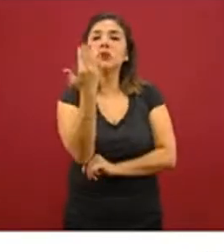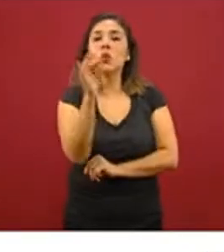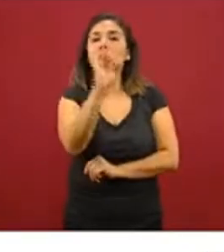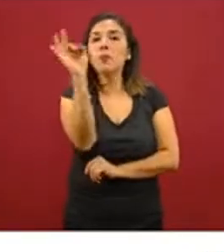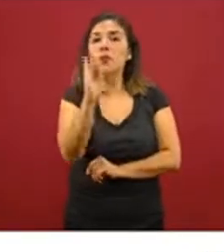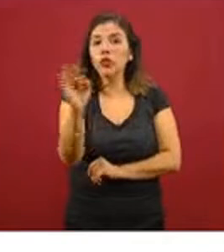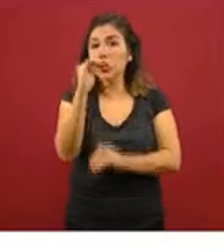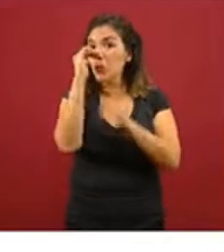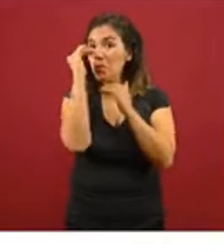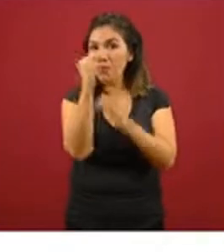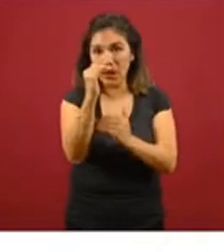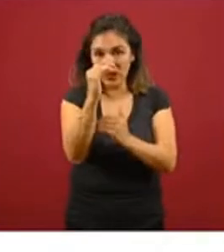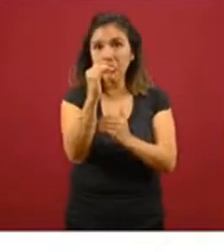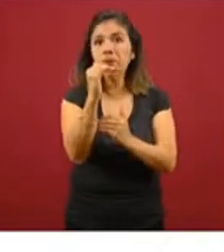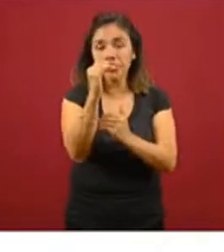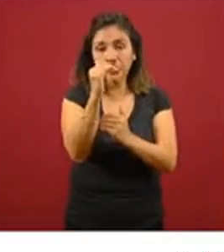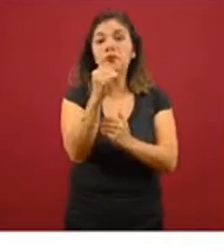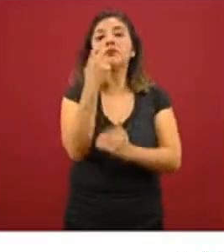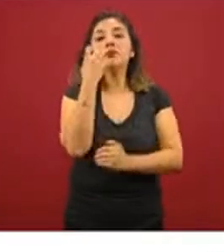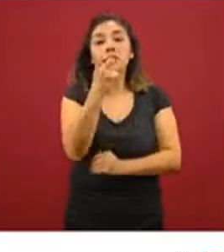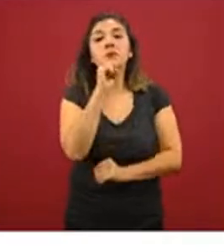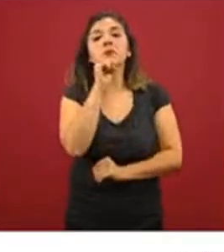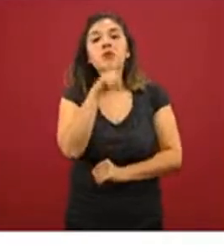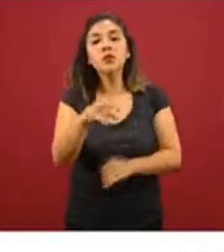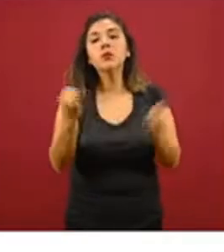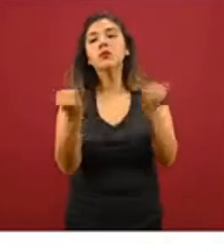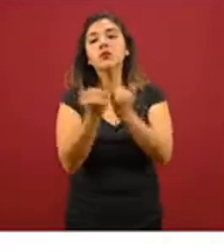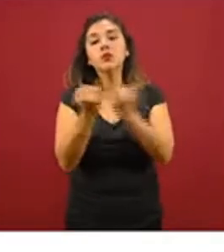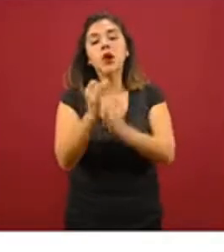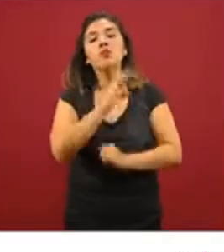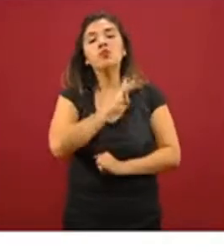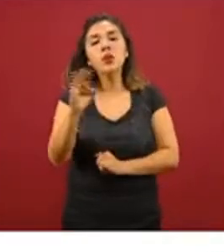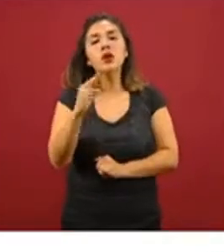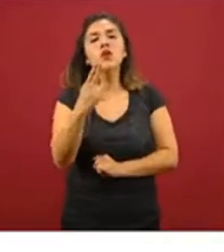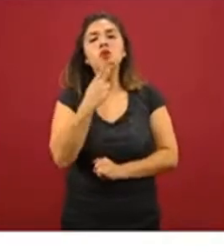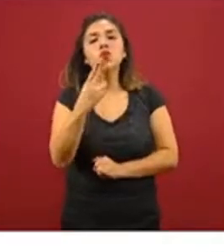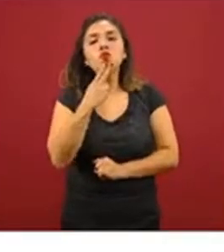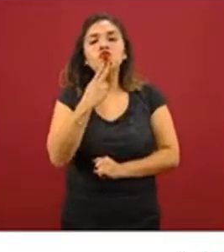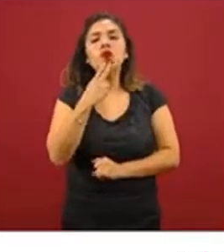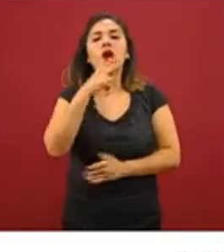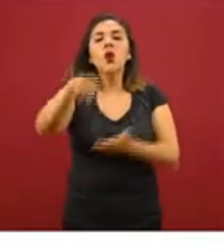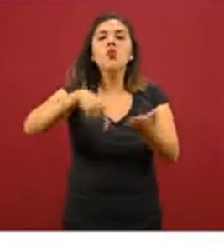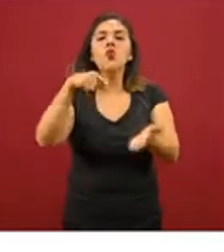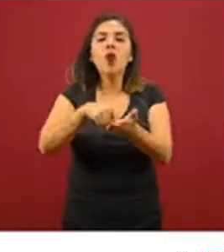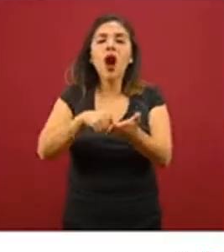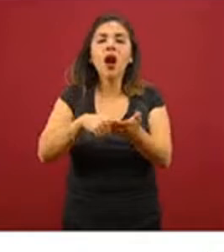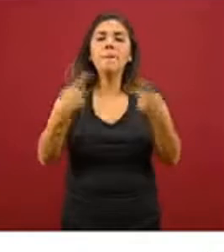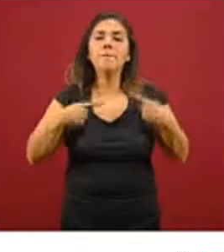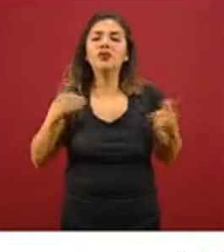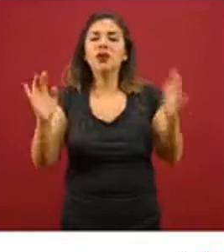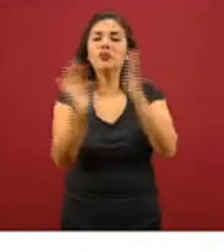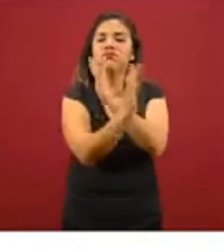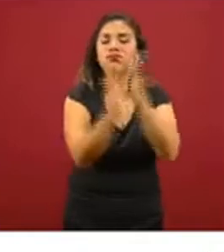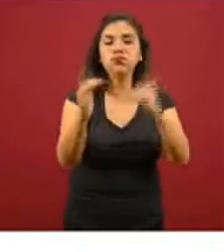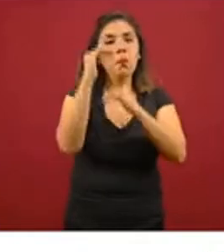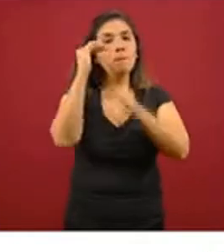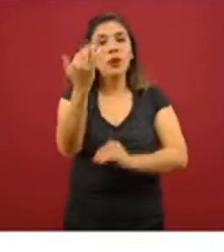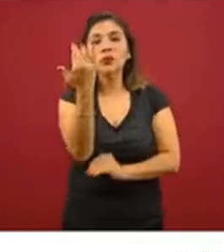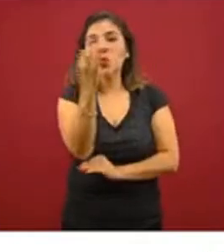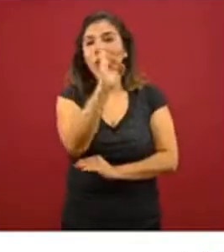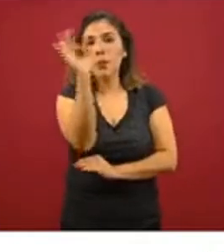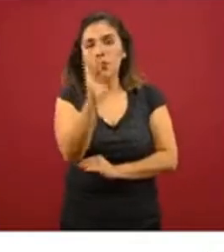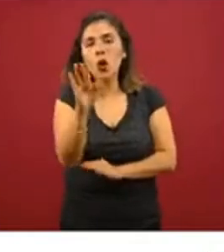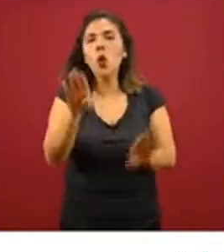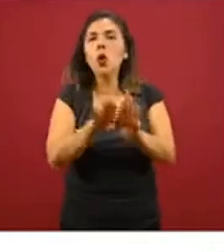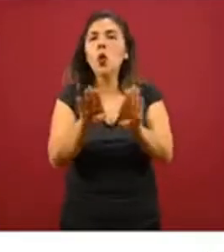50%, y asimismo también pueden utilizarse áreas comunes al 50%. Áreas comunes nos